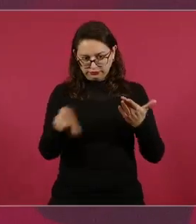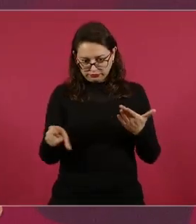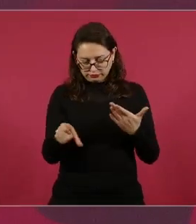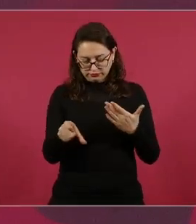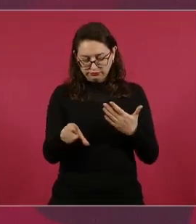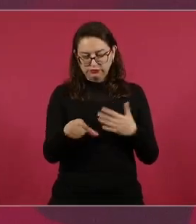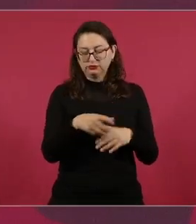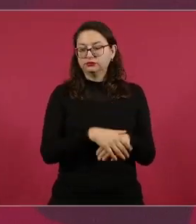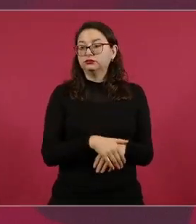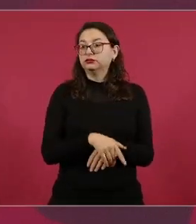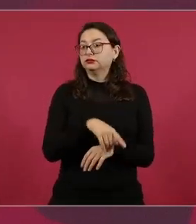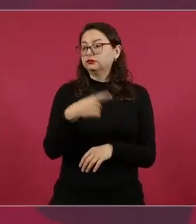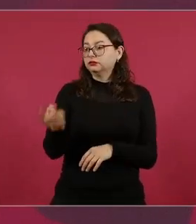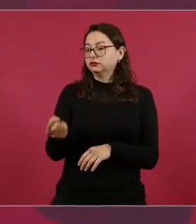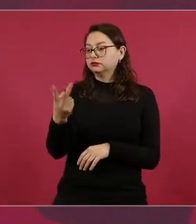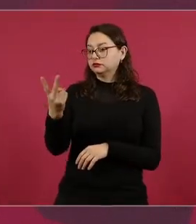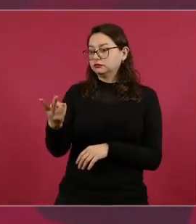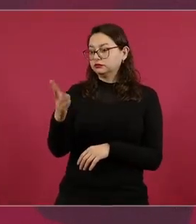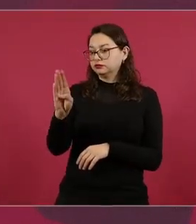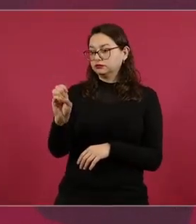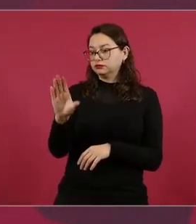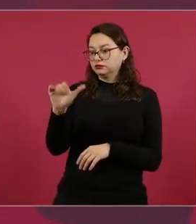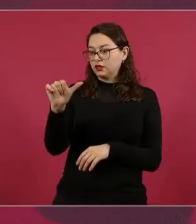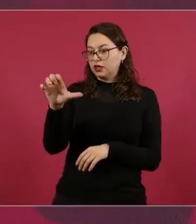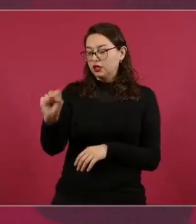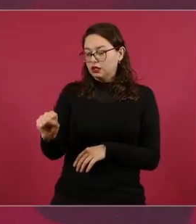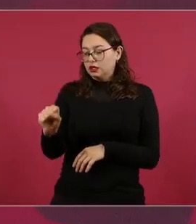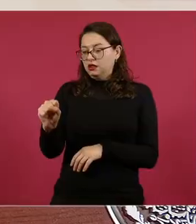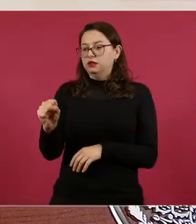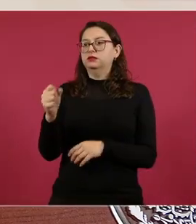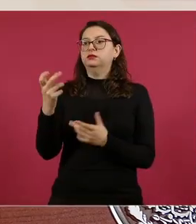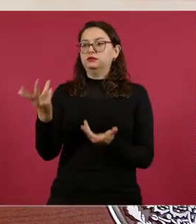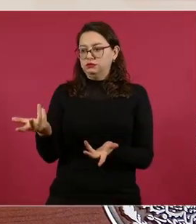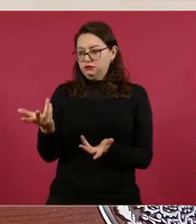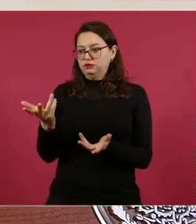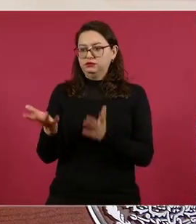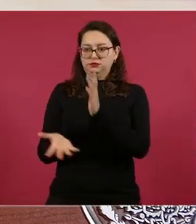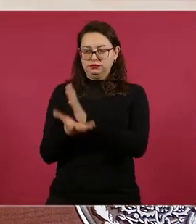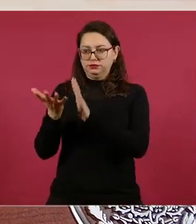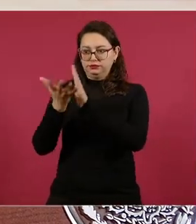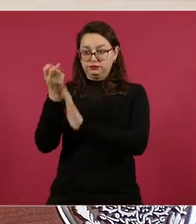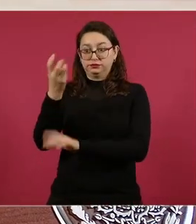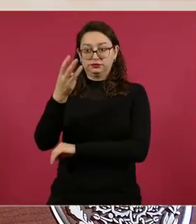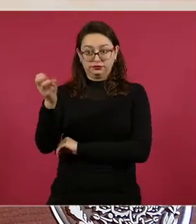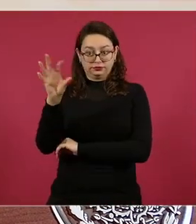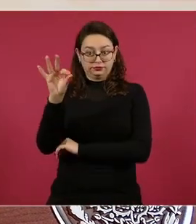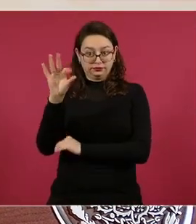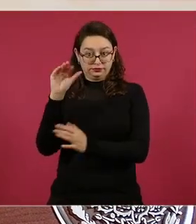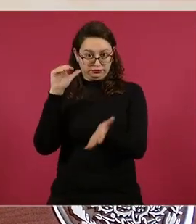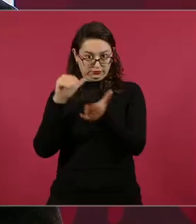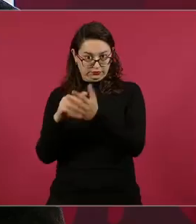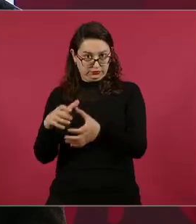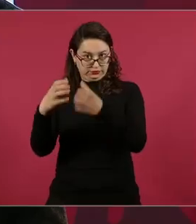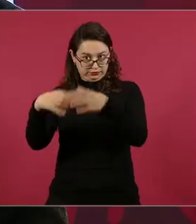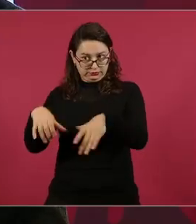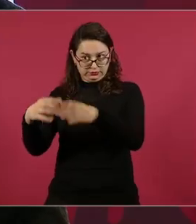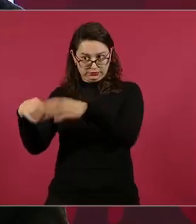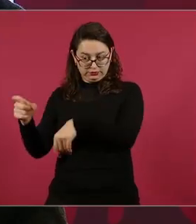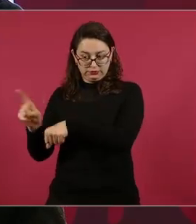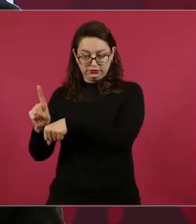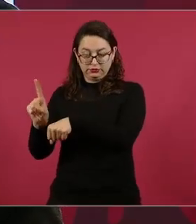que es para 340 mil barriles, sino 2 plantas más que son